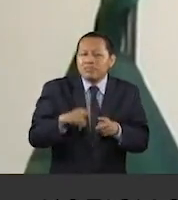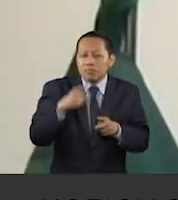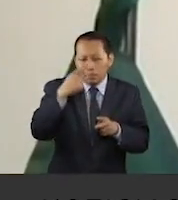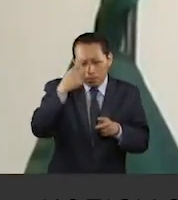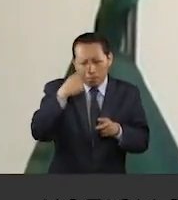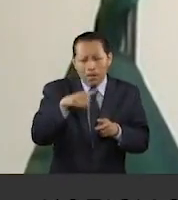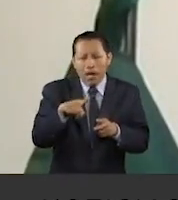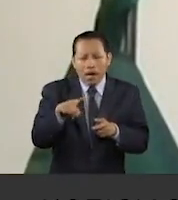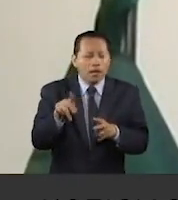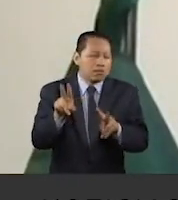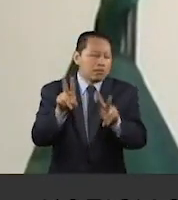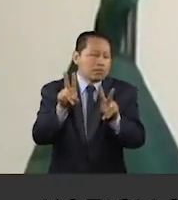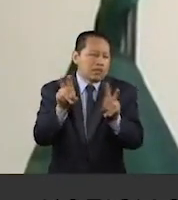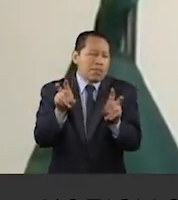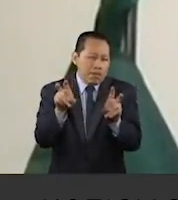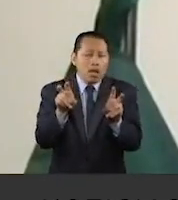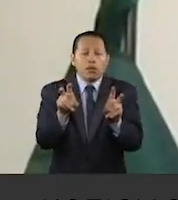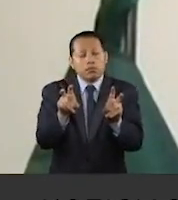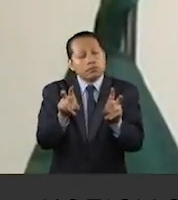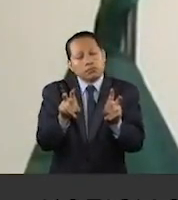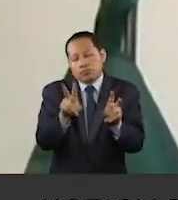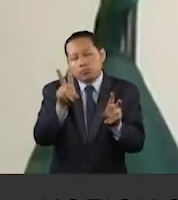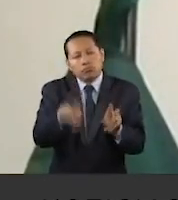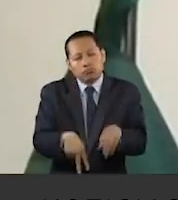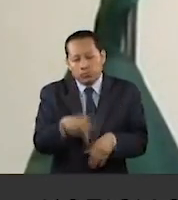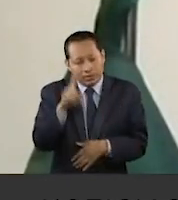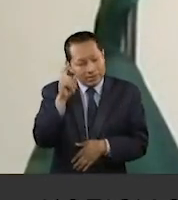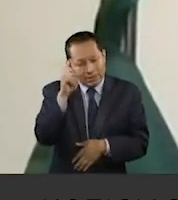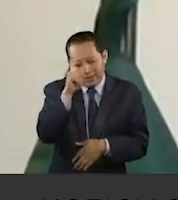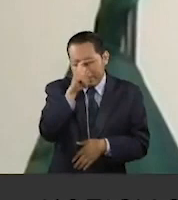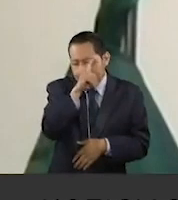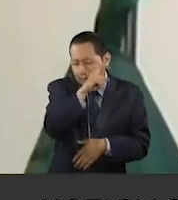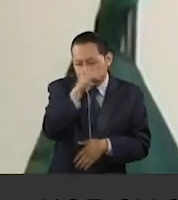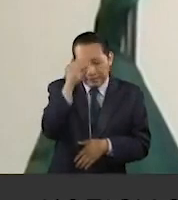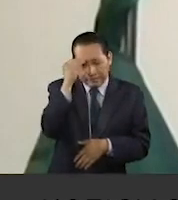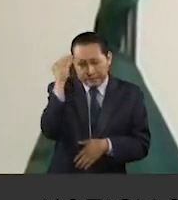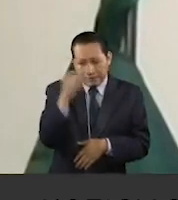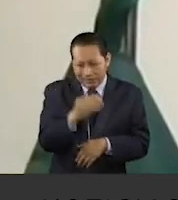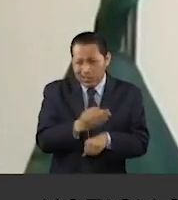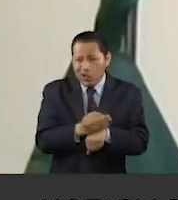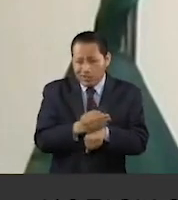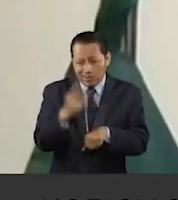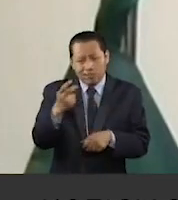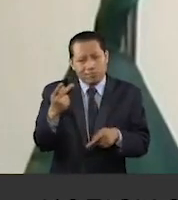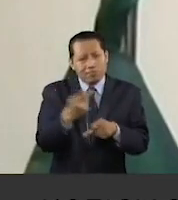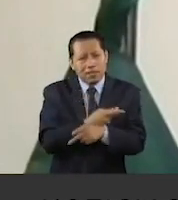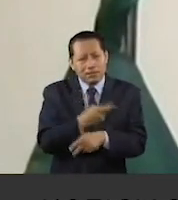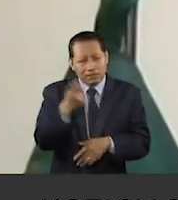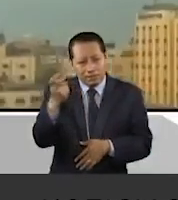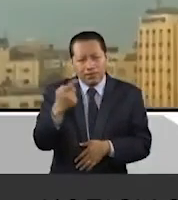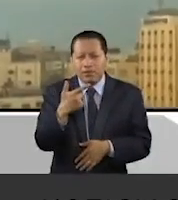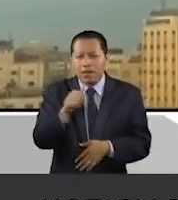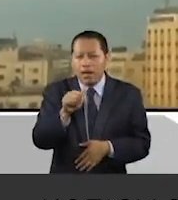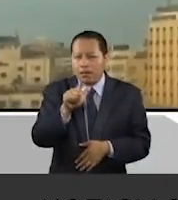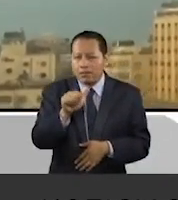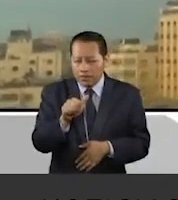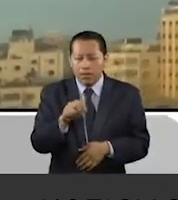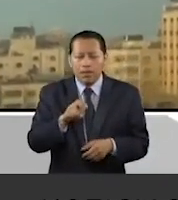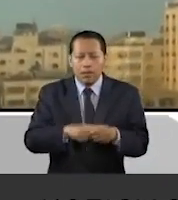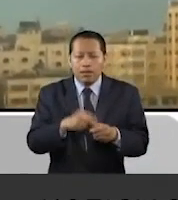asunto tremendamente complejo y trágico, como es lo que está ocurriendo en Gaza, en